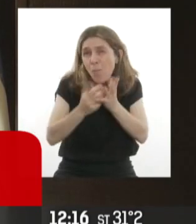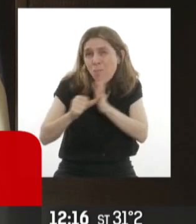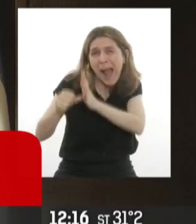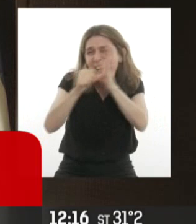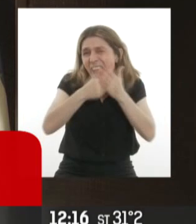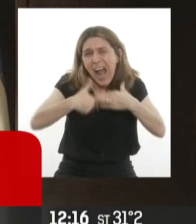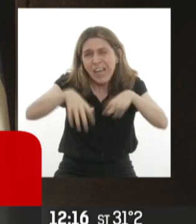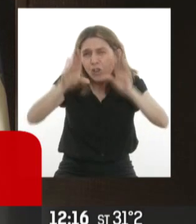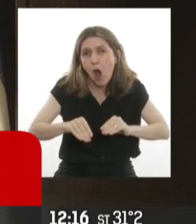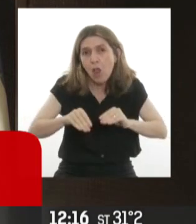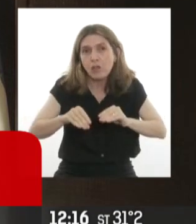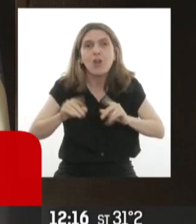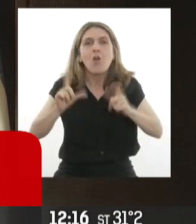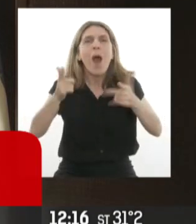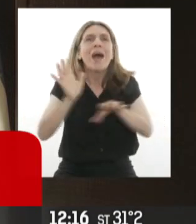inmune,